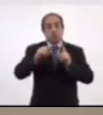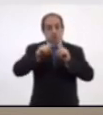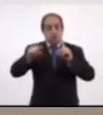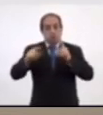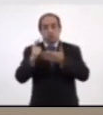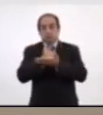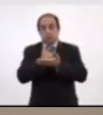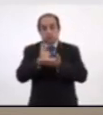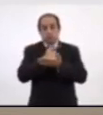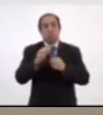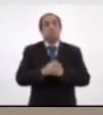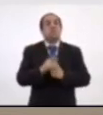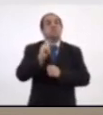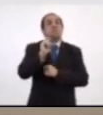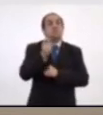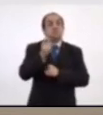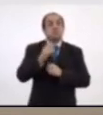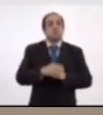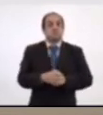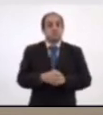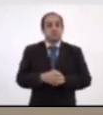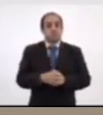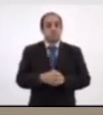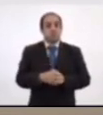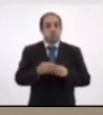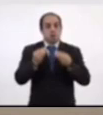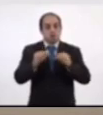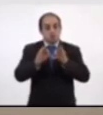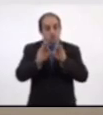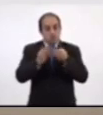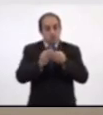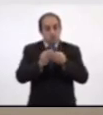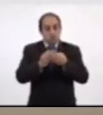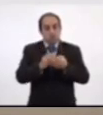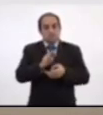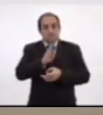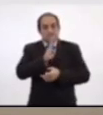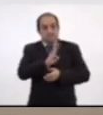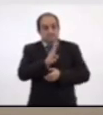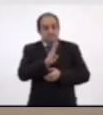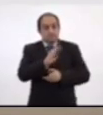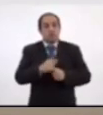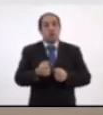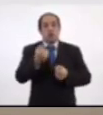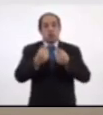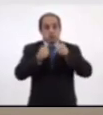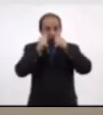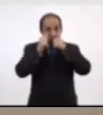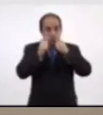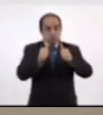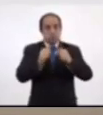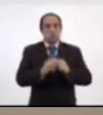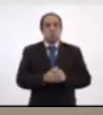color gris, significaba en muchos casos detener algunas atenciones,